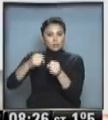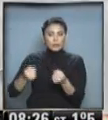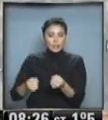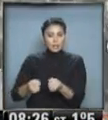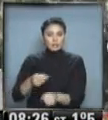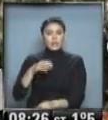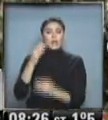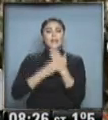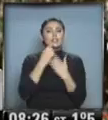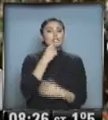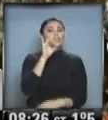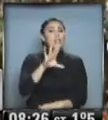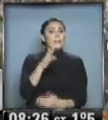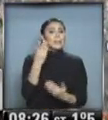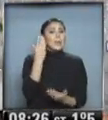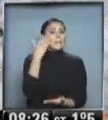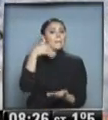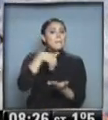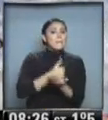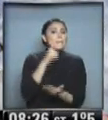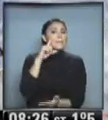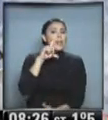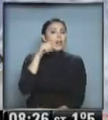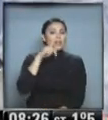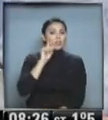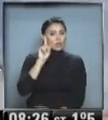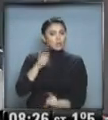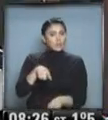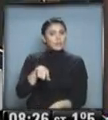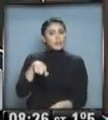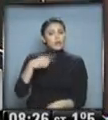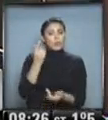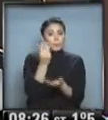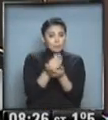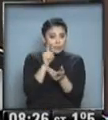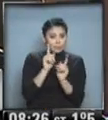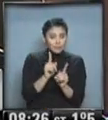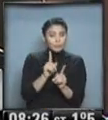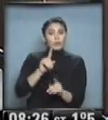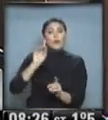señalando... No solo el de Milani, sí, sino que... del resto de los jefes. Junto con el de Milani,